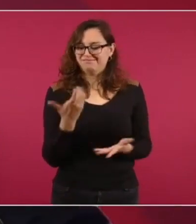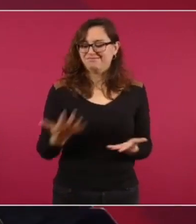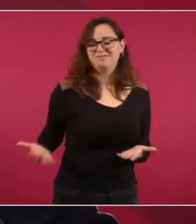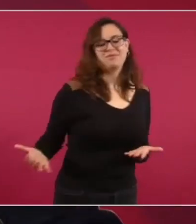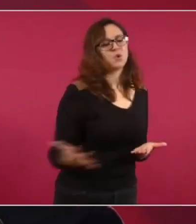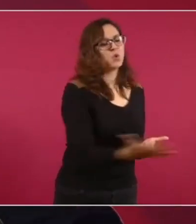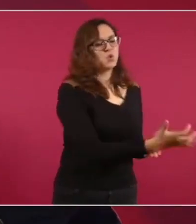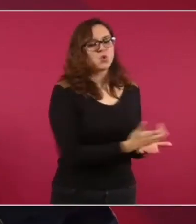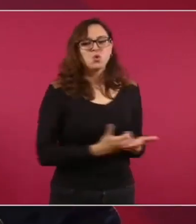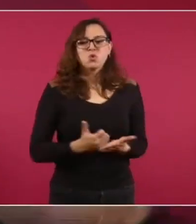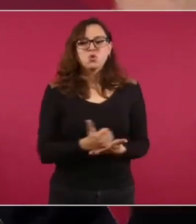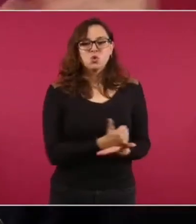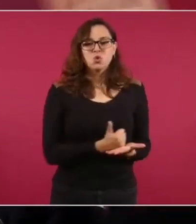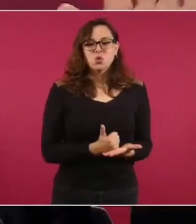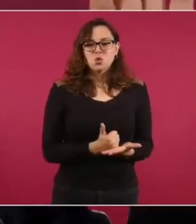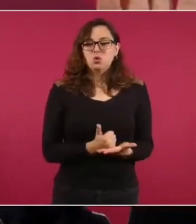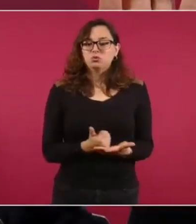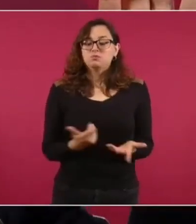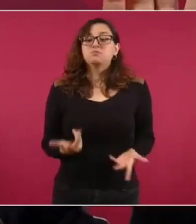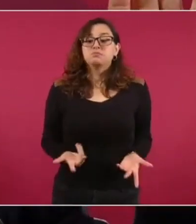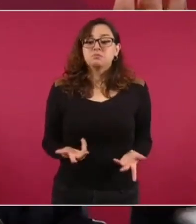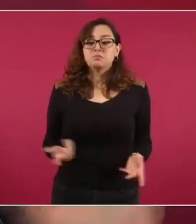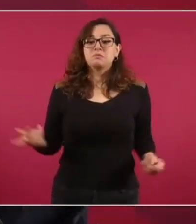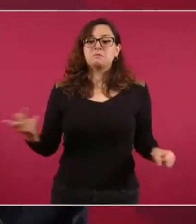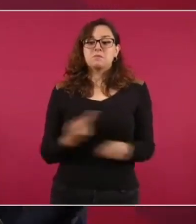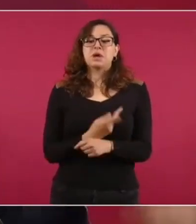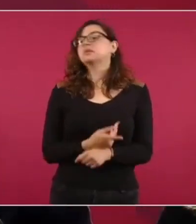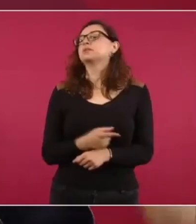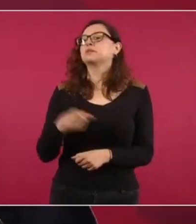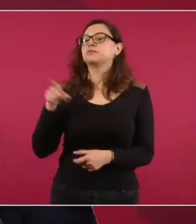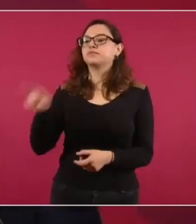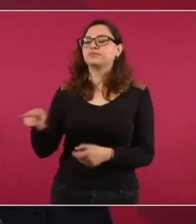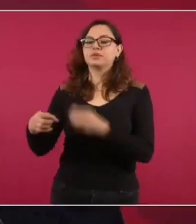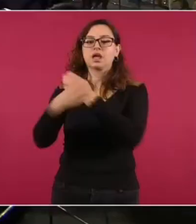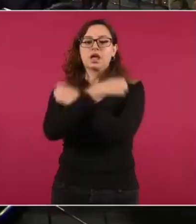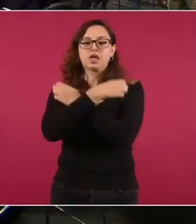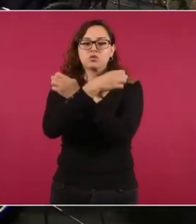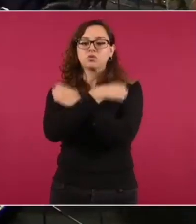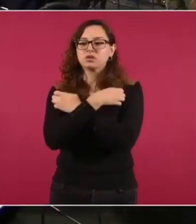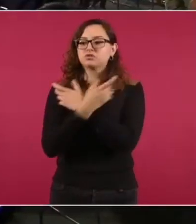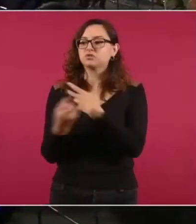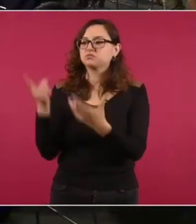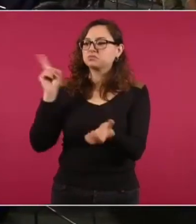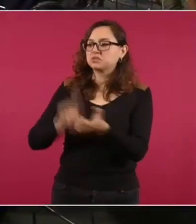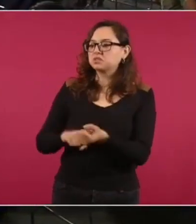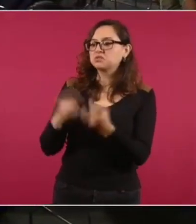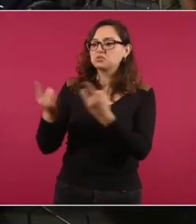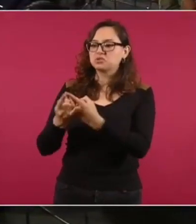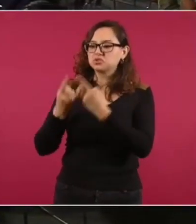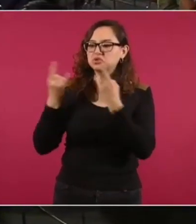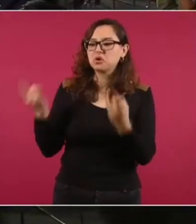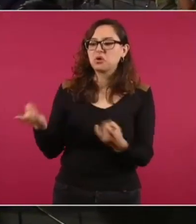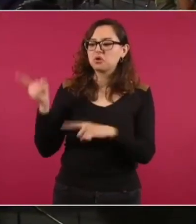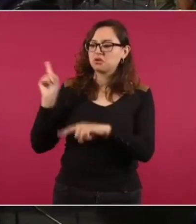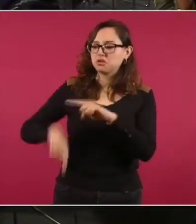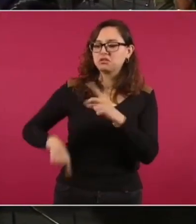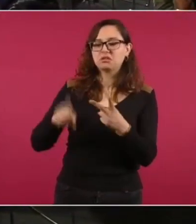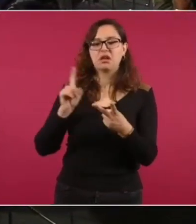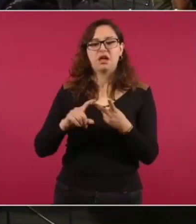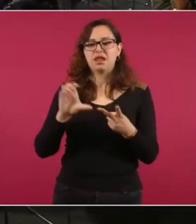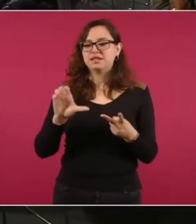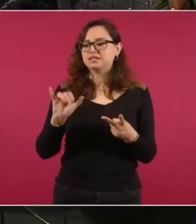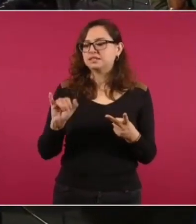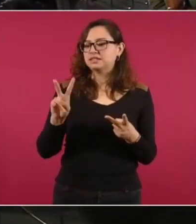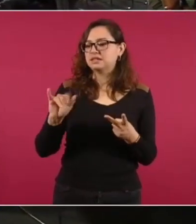Y fue el tiempo en que abandonaron la historia, hicieron a un lado el civismo, la